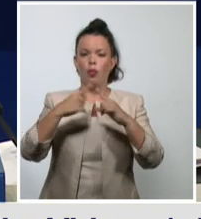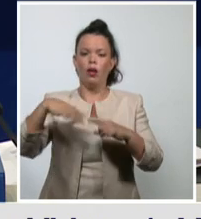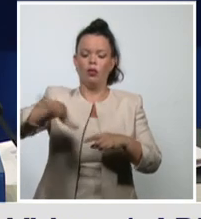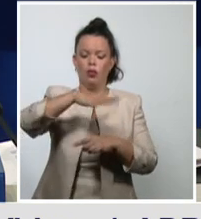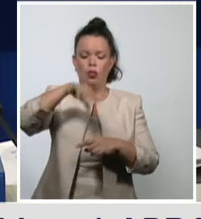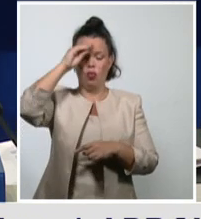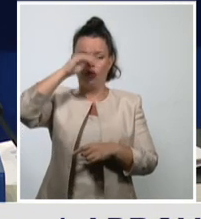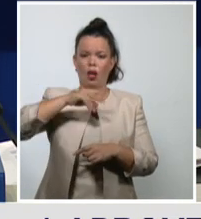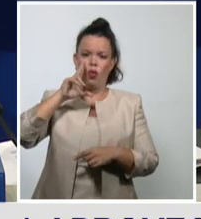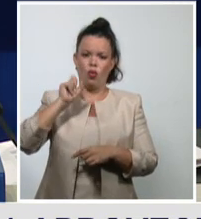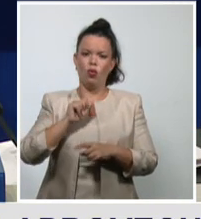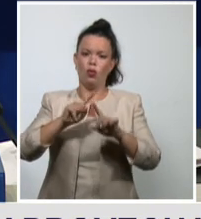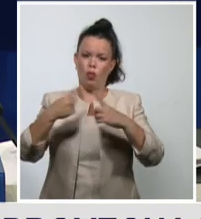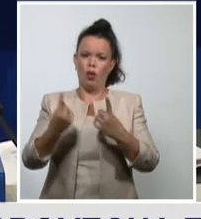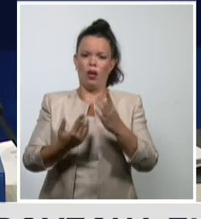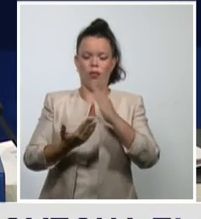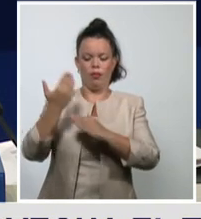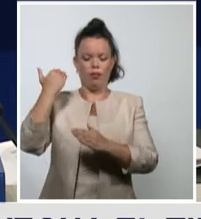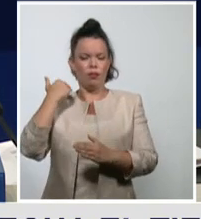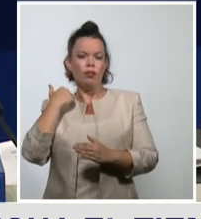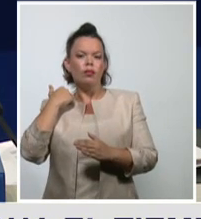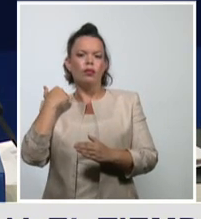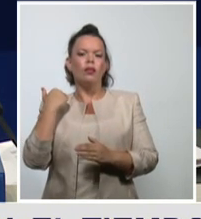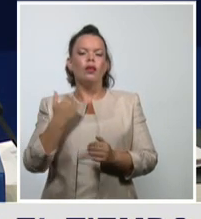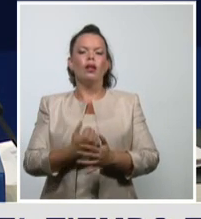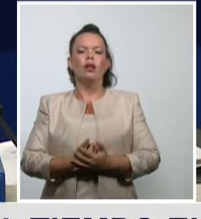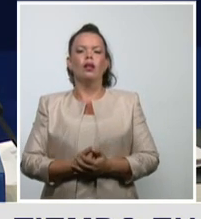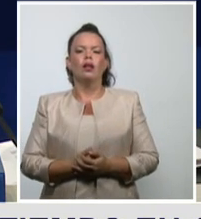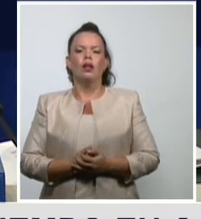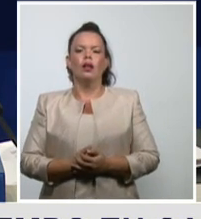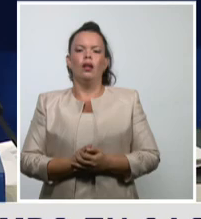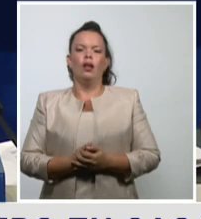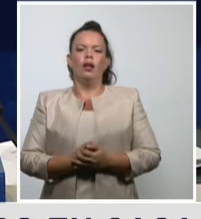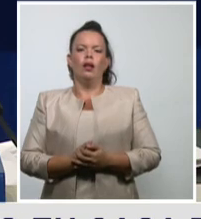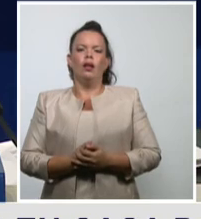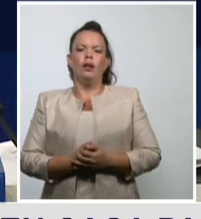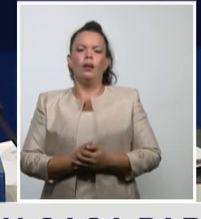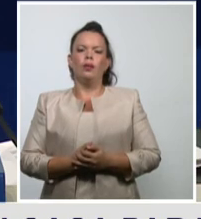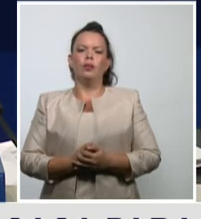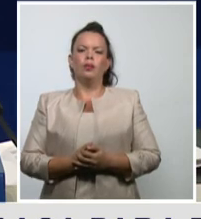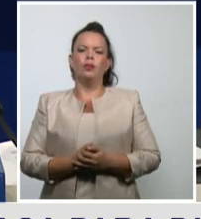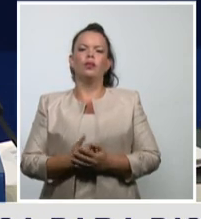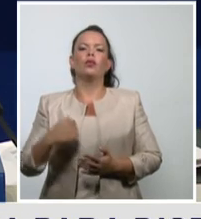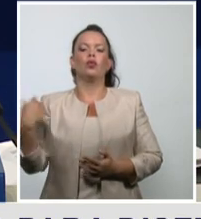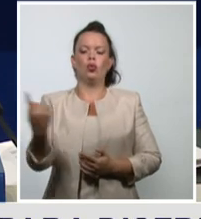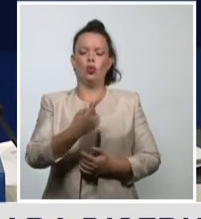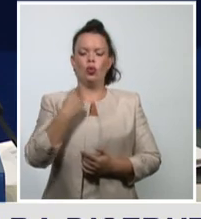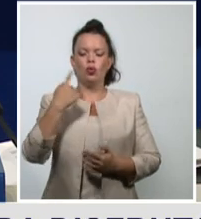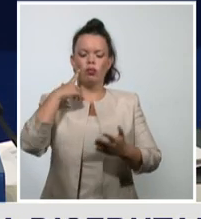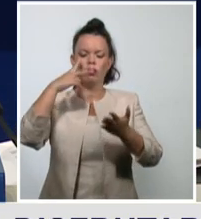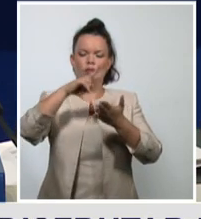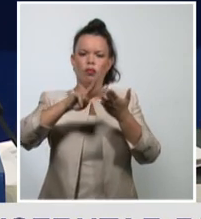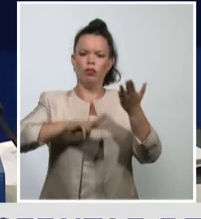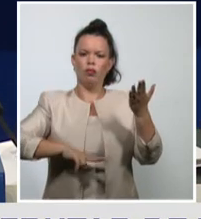unos días nosotros habíamos conocido unas décimas que había